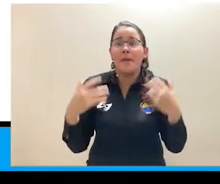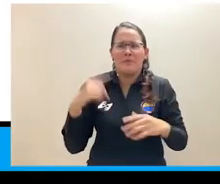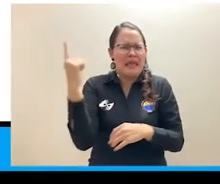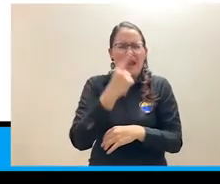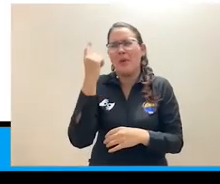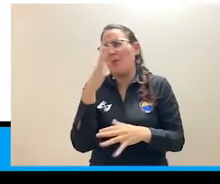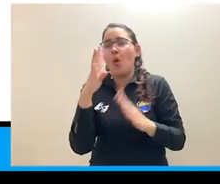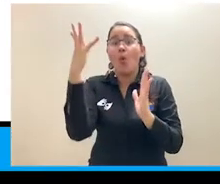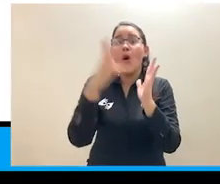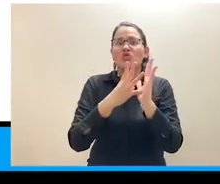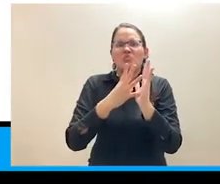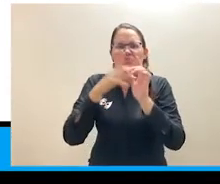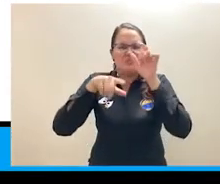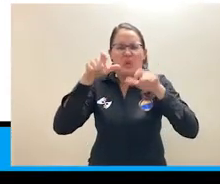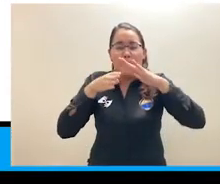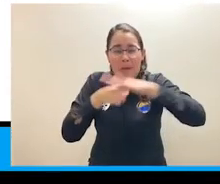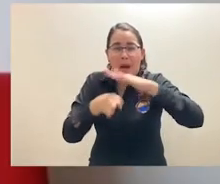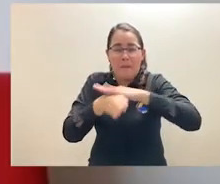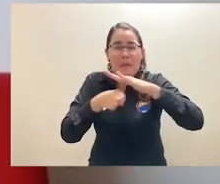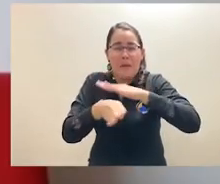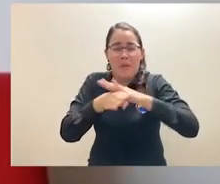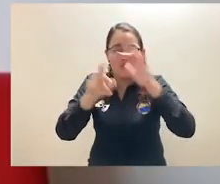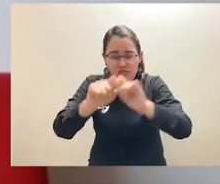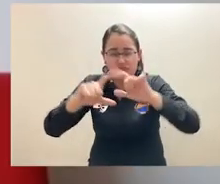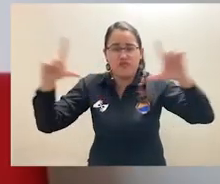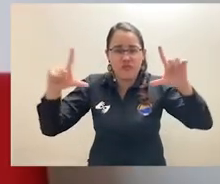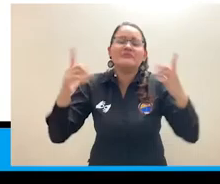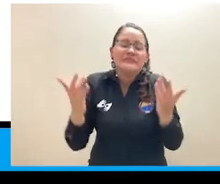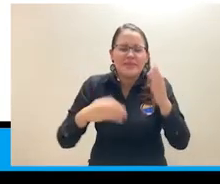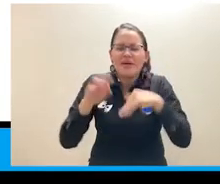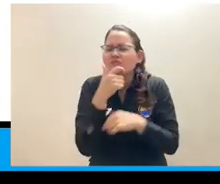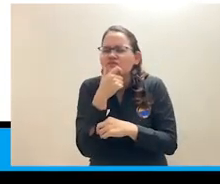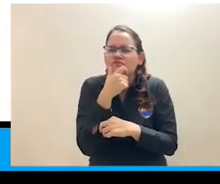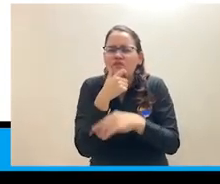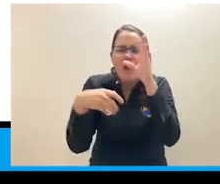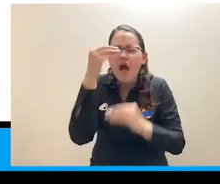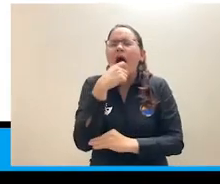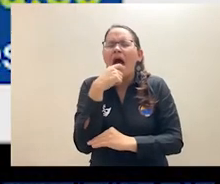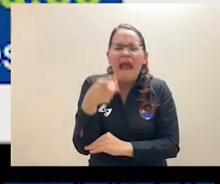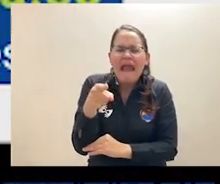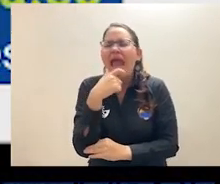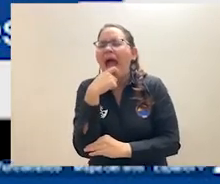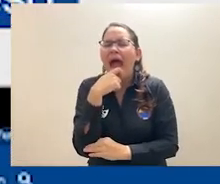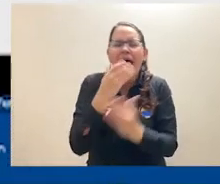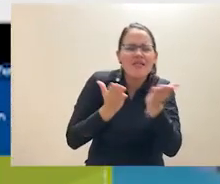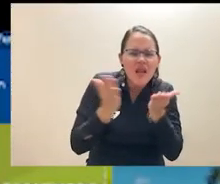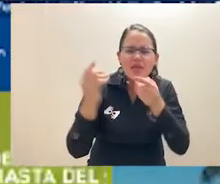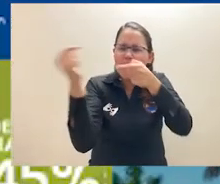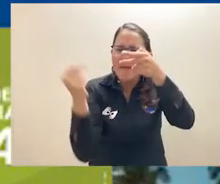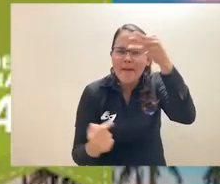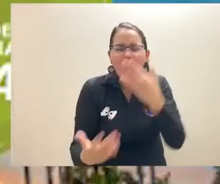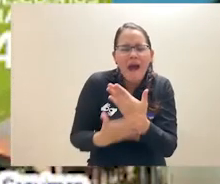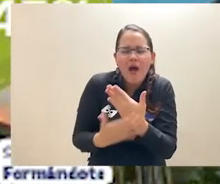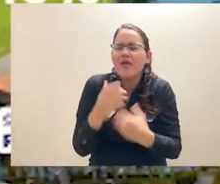de la región interesados en continuar su formación académica, quienes tuvieron a su disposición y a paso de un clic múltiples